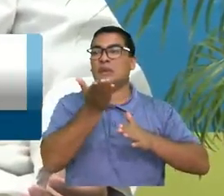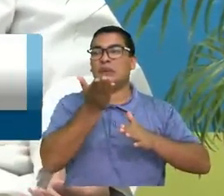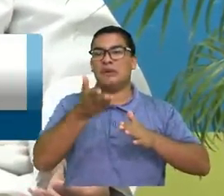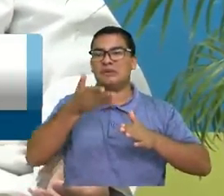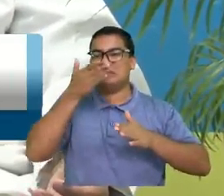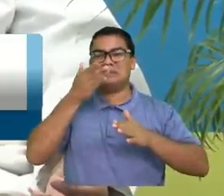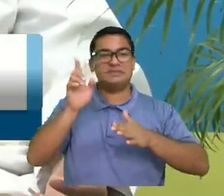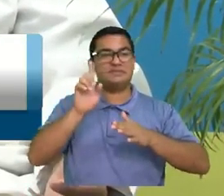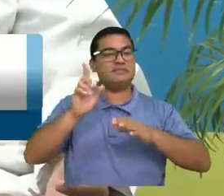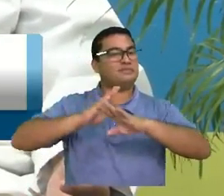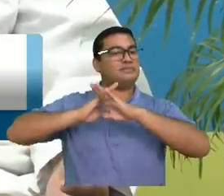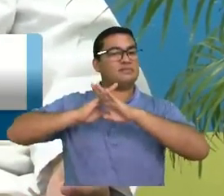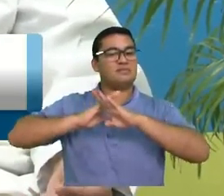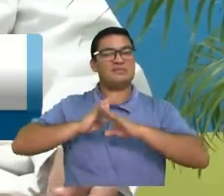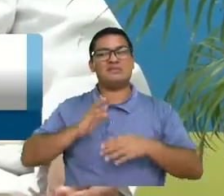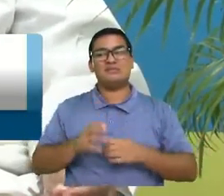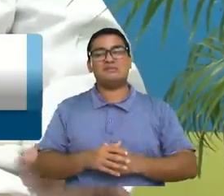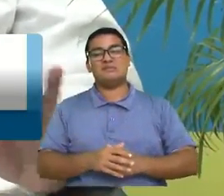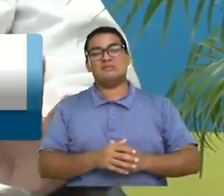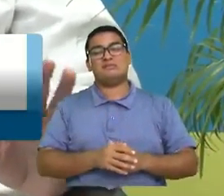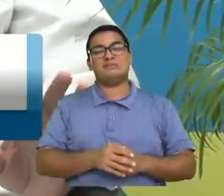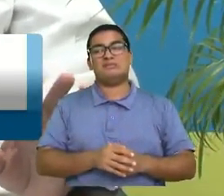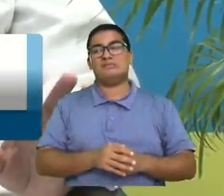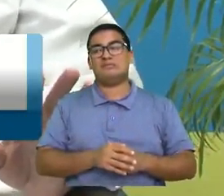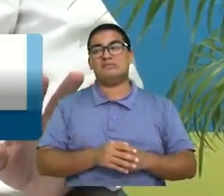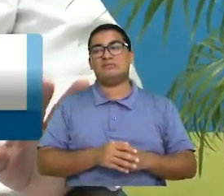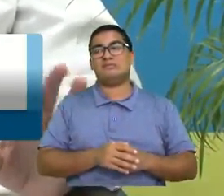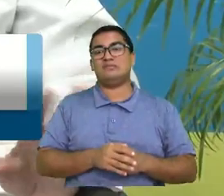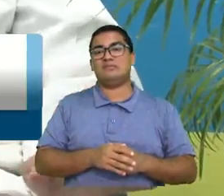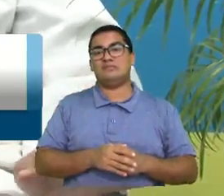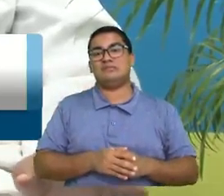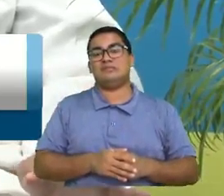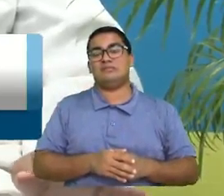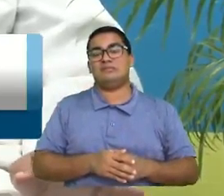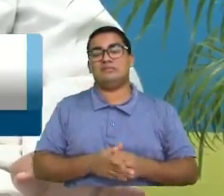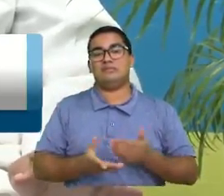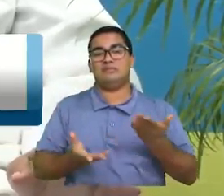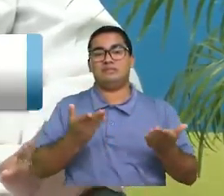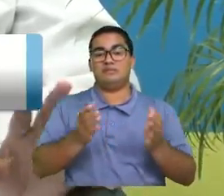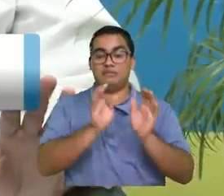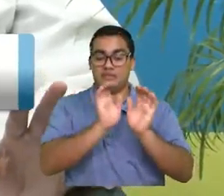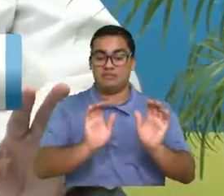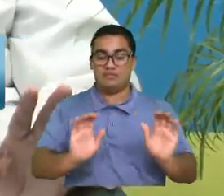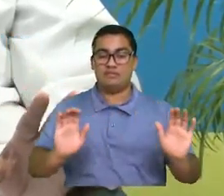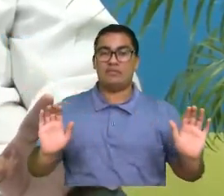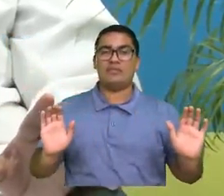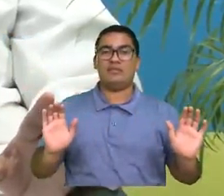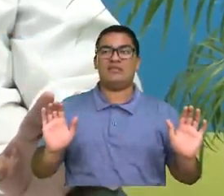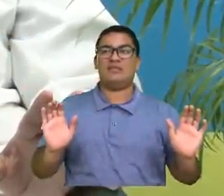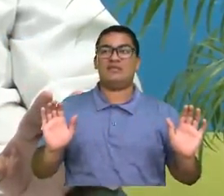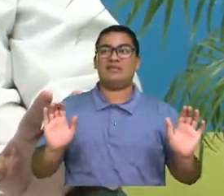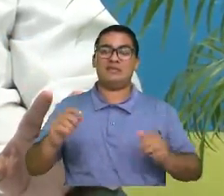que se va a levantar al yo estar demoliendo esa pared. Vamos a lo otro. En el caso de los niños, si